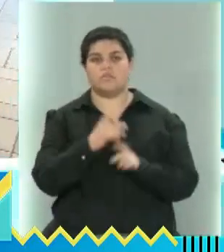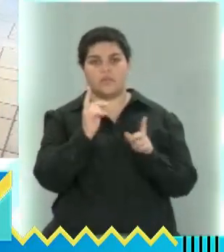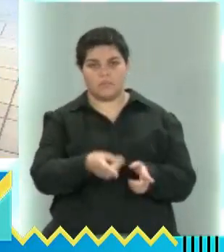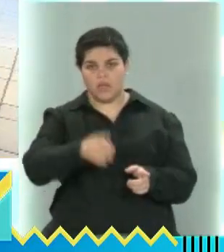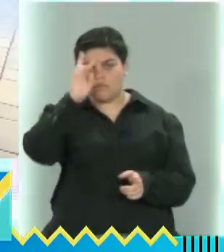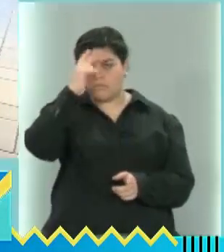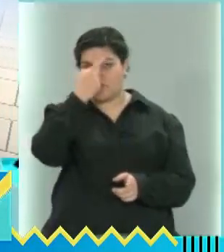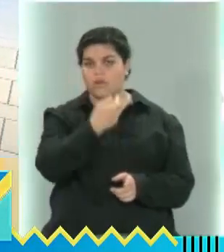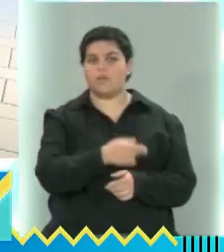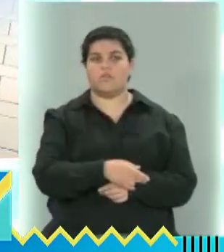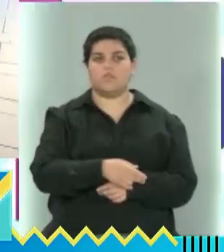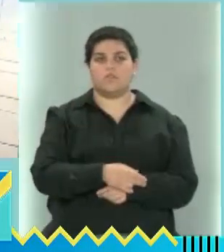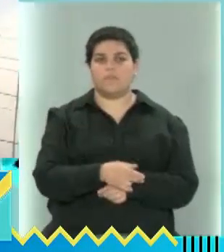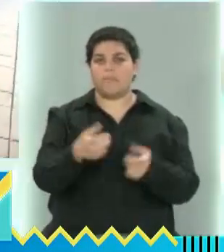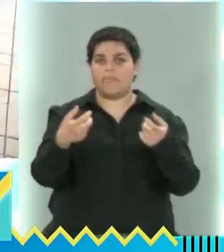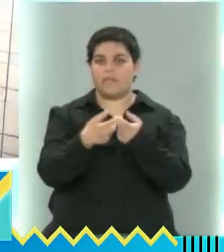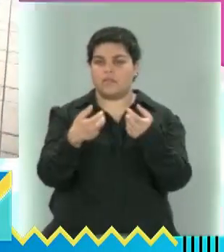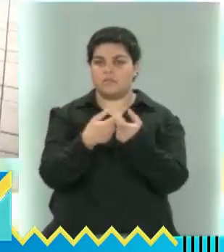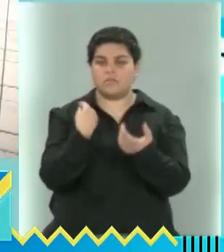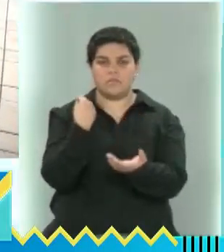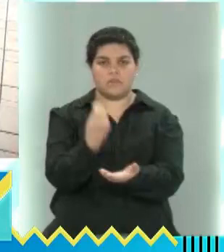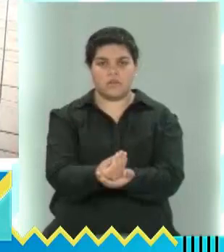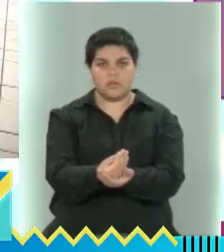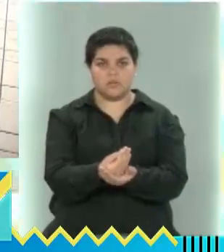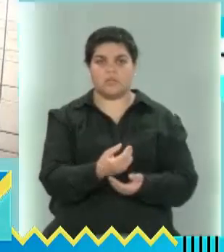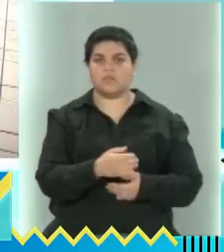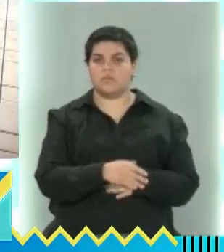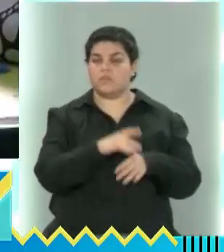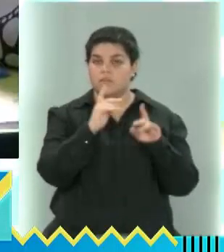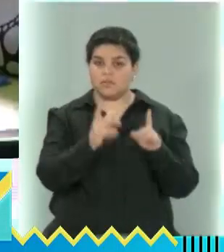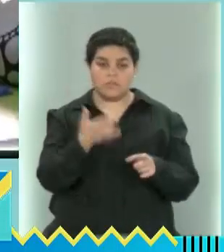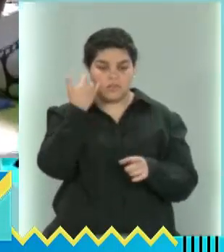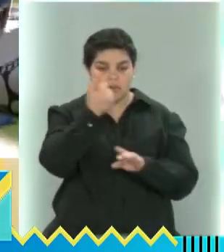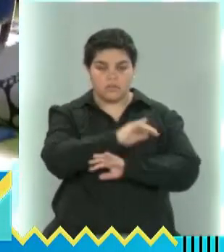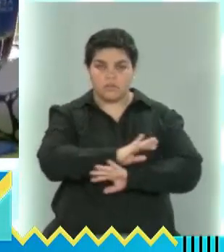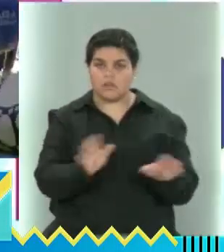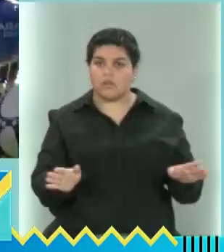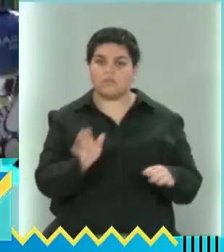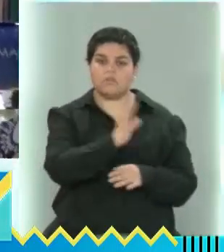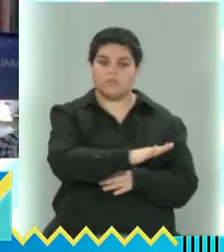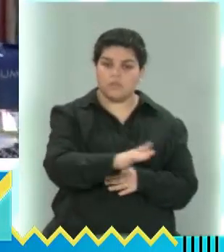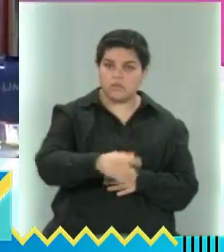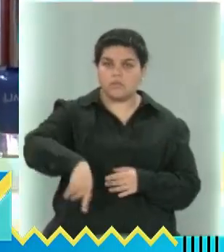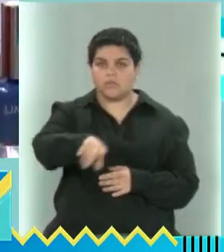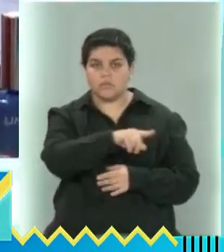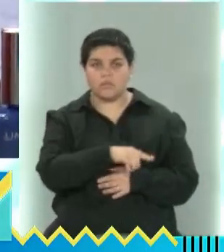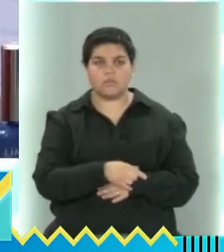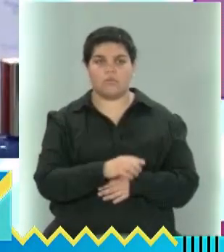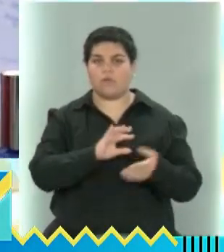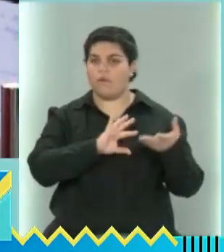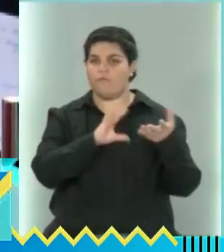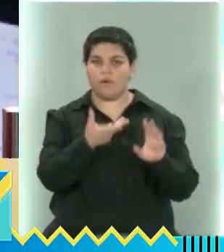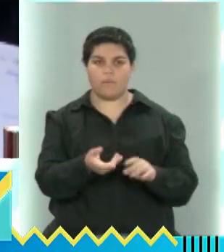de actitud desde la dirigencia sindical. Creo que ya no se puede tomar a los niños como un daño